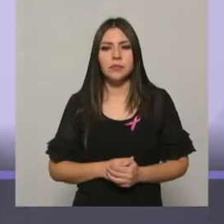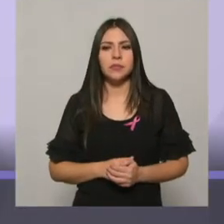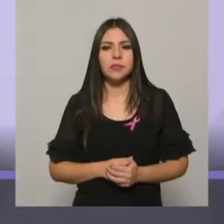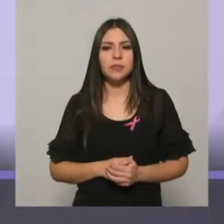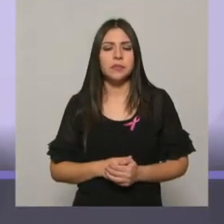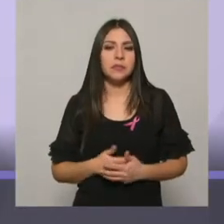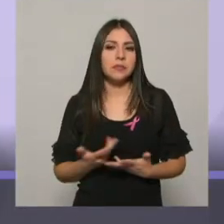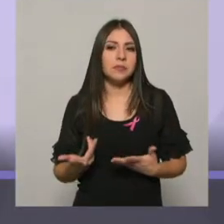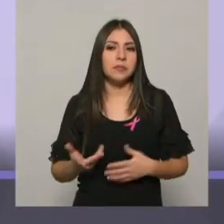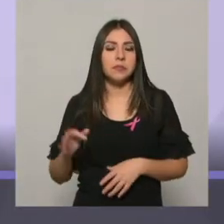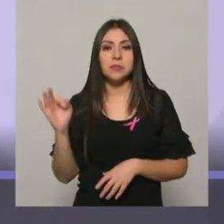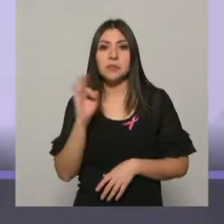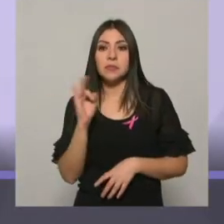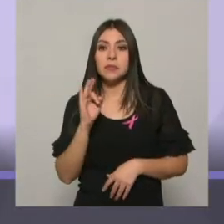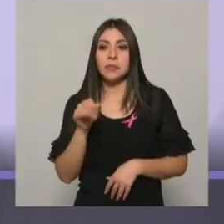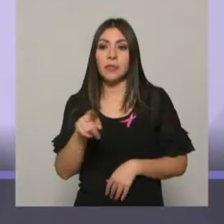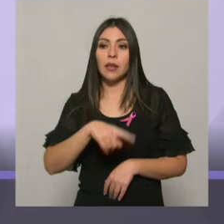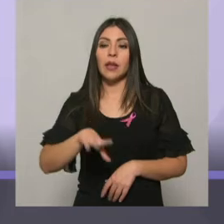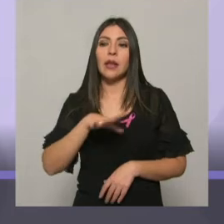probablemente ahí hubo una alerta,